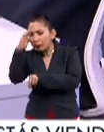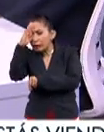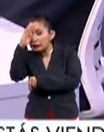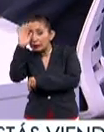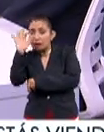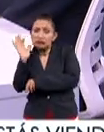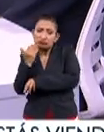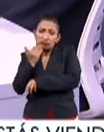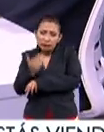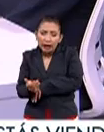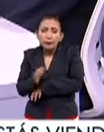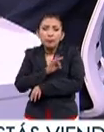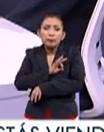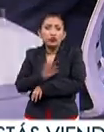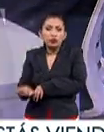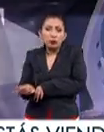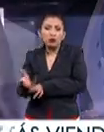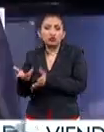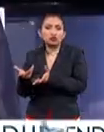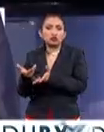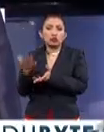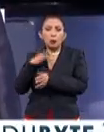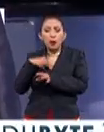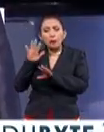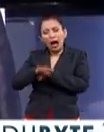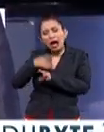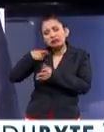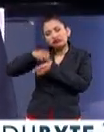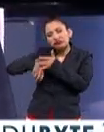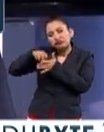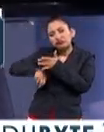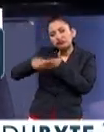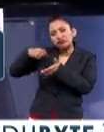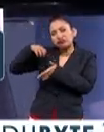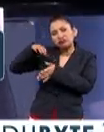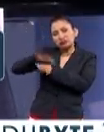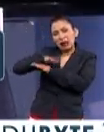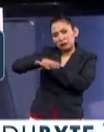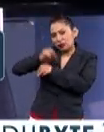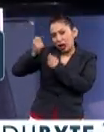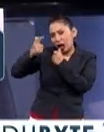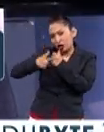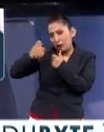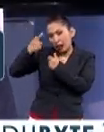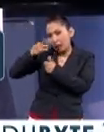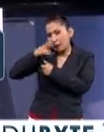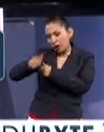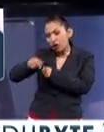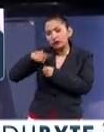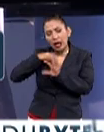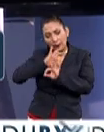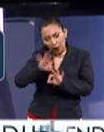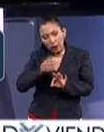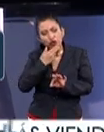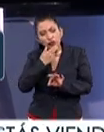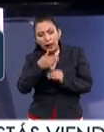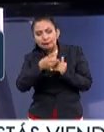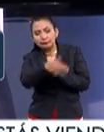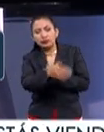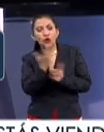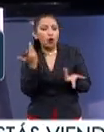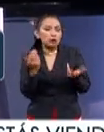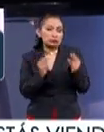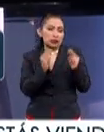pensamos que si bien todavía podemos seguirlo conversando y pueden hacérsele ajustes para mejorarlo, ya podemos usarlo con